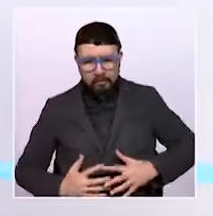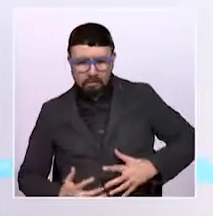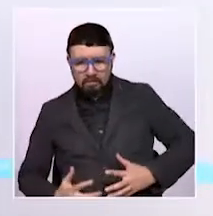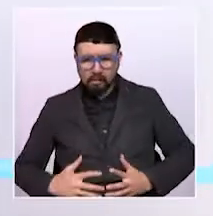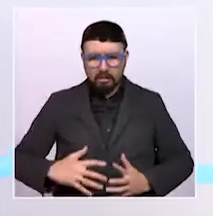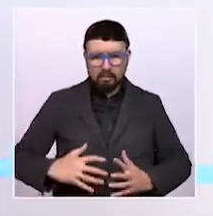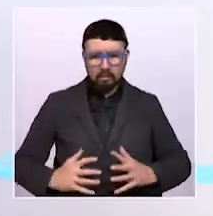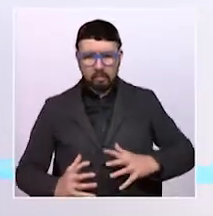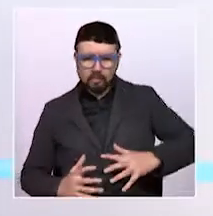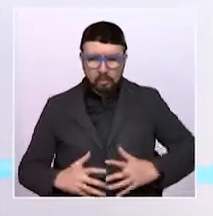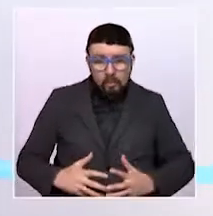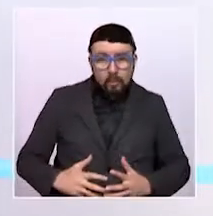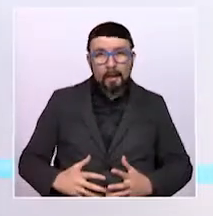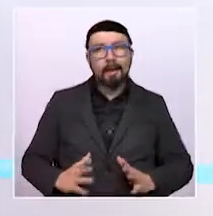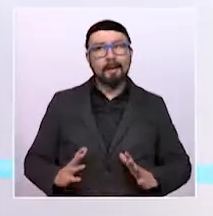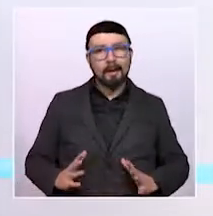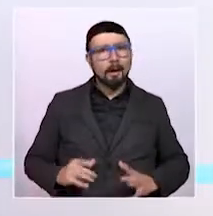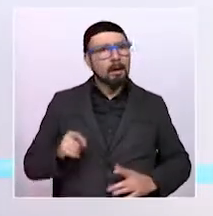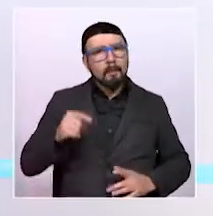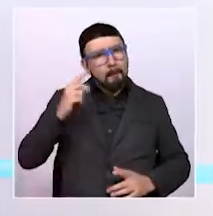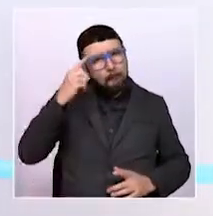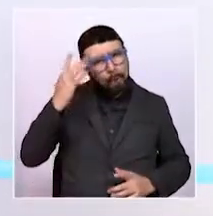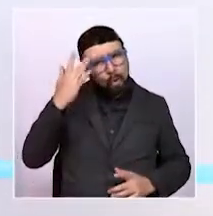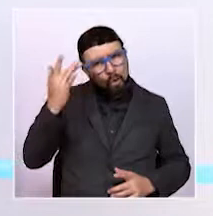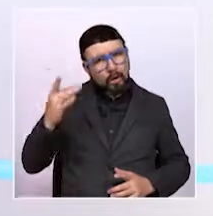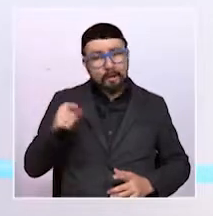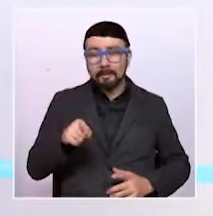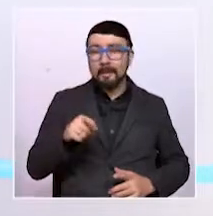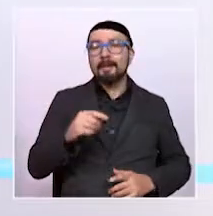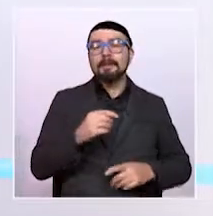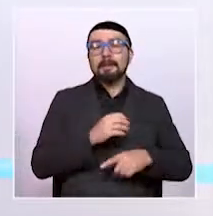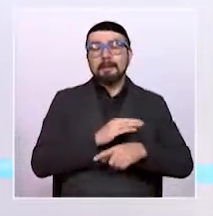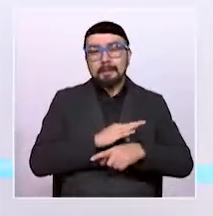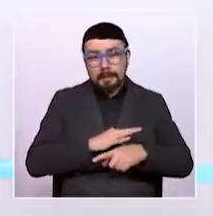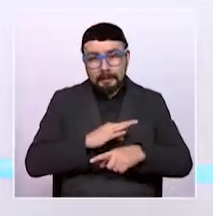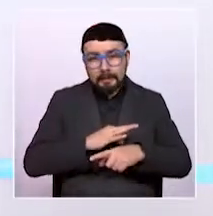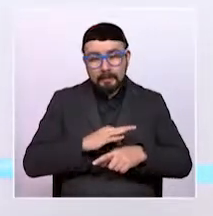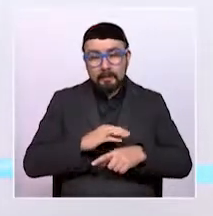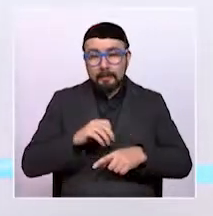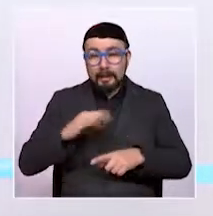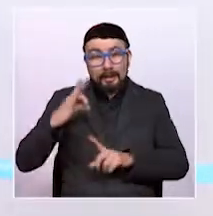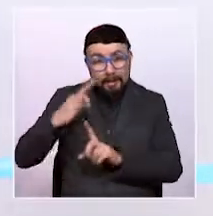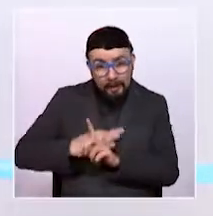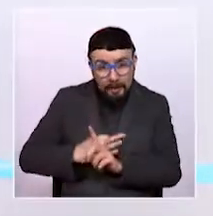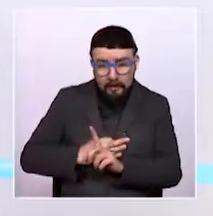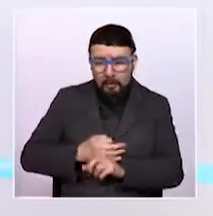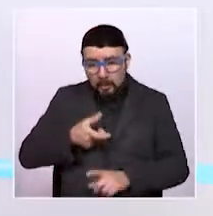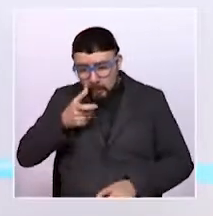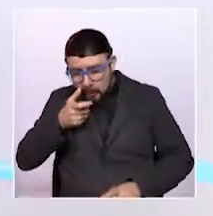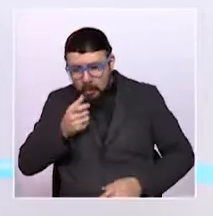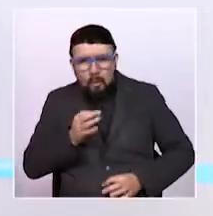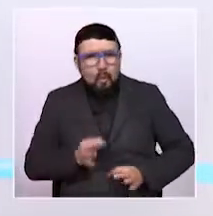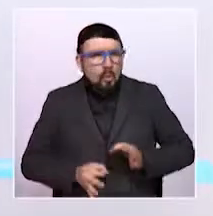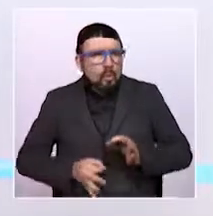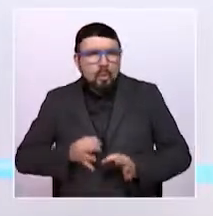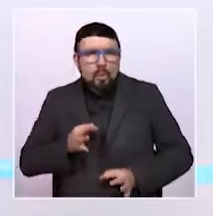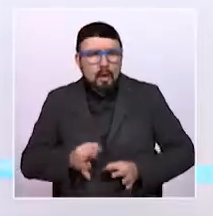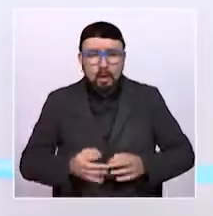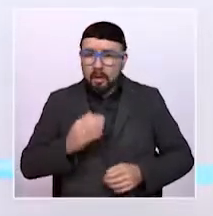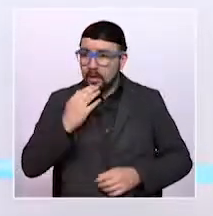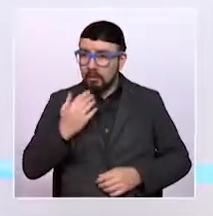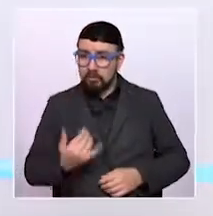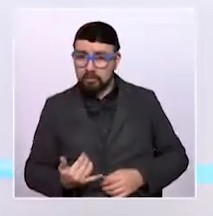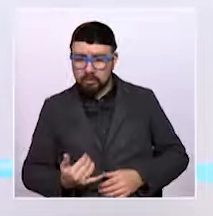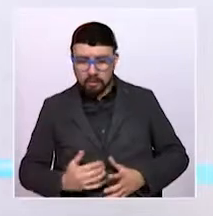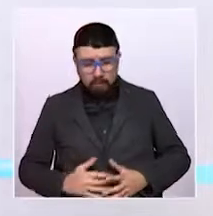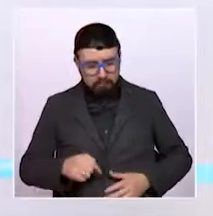aquí es donde empieza puede uno detectar una muerte fetal o el riesgo de que se vaya a morir cuando los movimientos de su bebé empiezan a